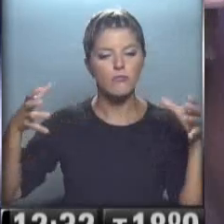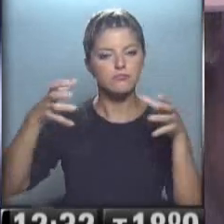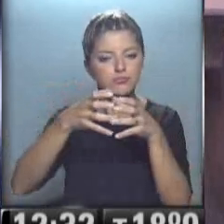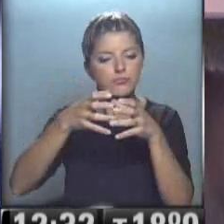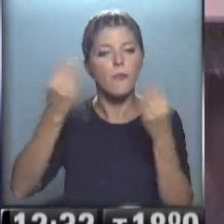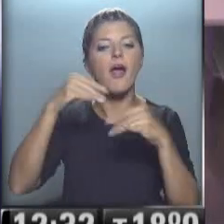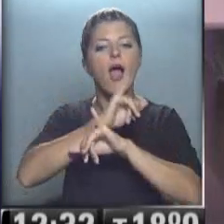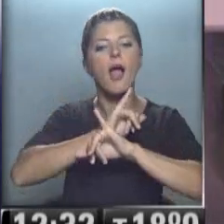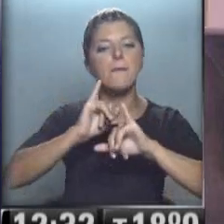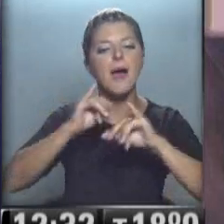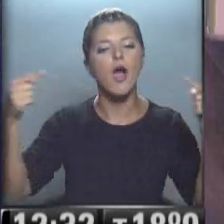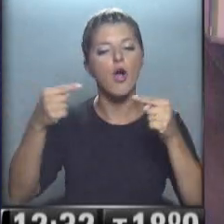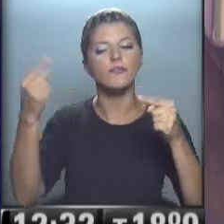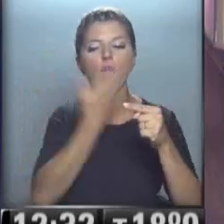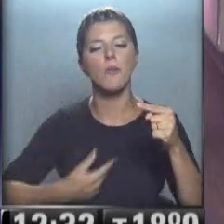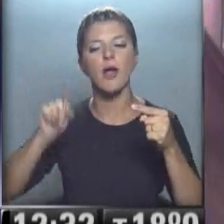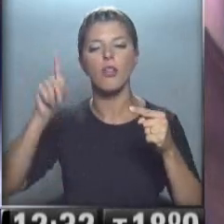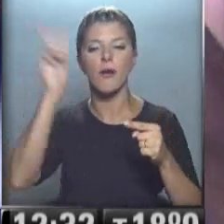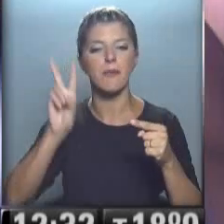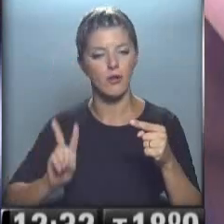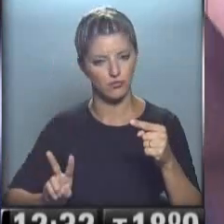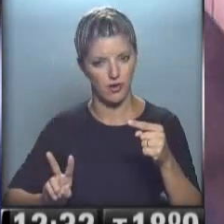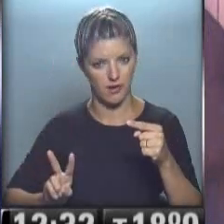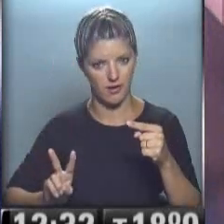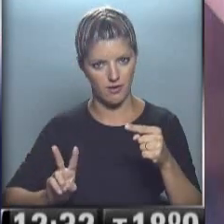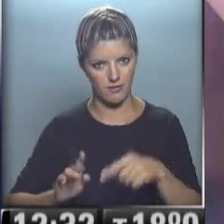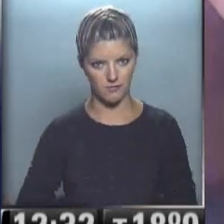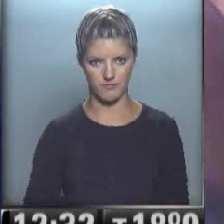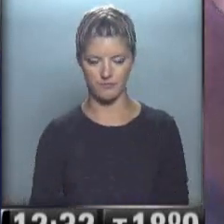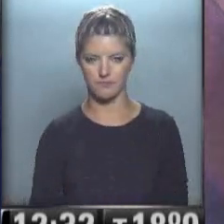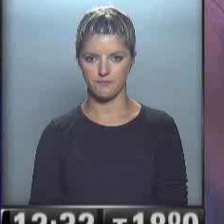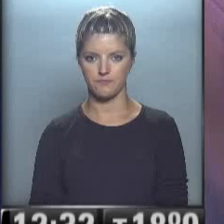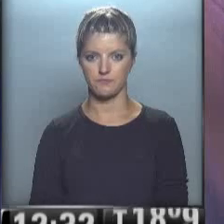campaña contra el gobierno de Nicolás maduro en